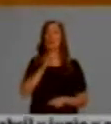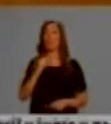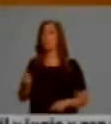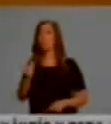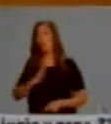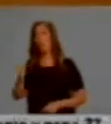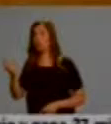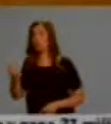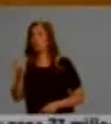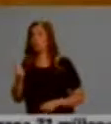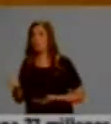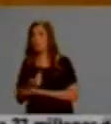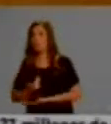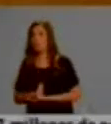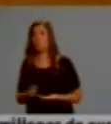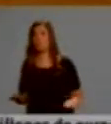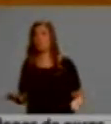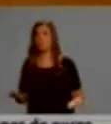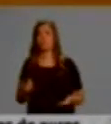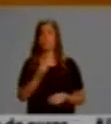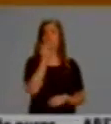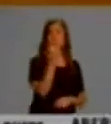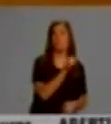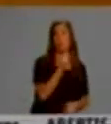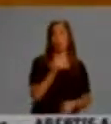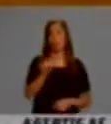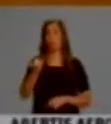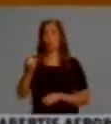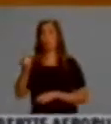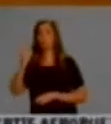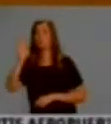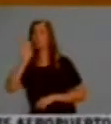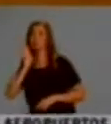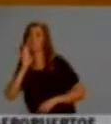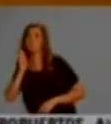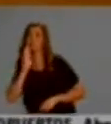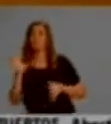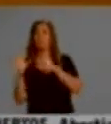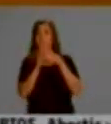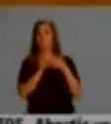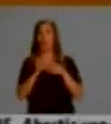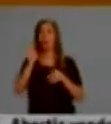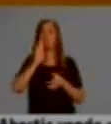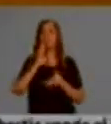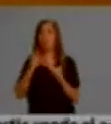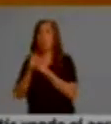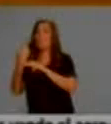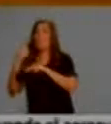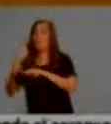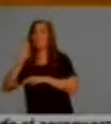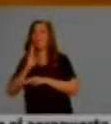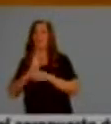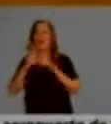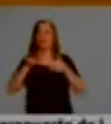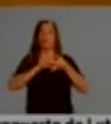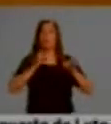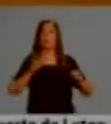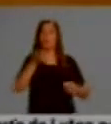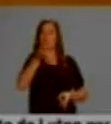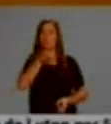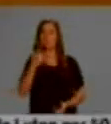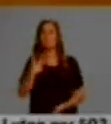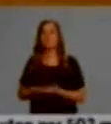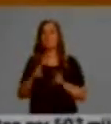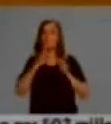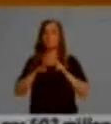otros medios. La comunión entre empresarios y corruptores, corruptores y políticos corruptos, es el mejor exponente de